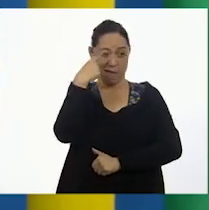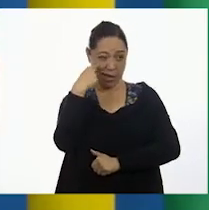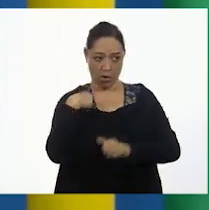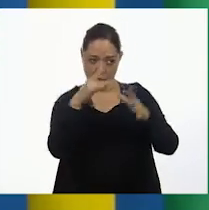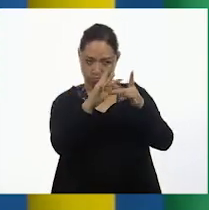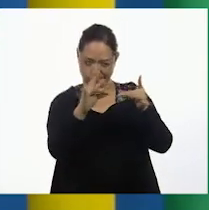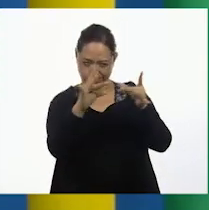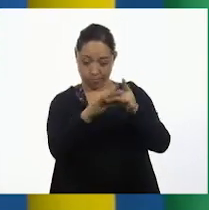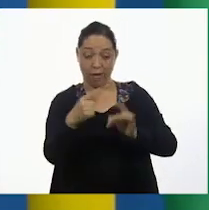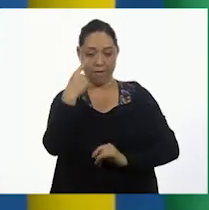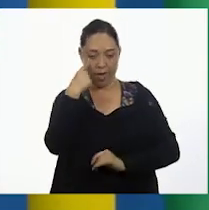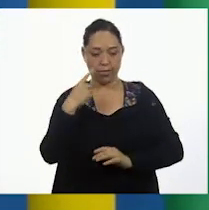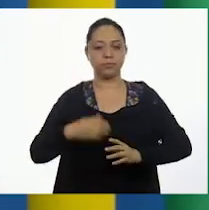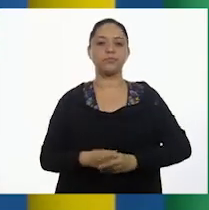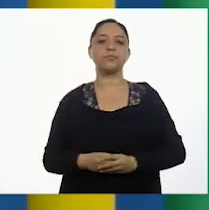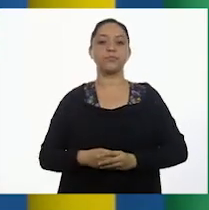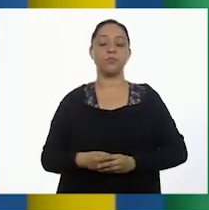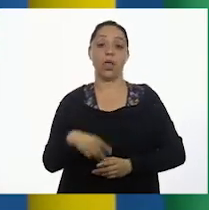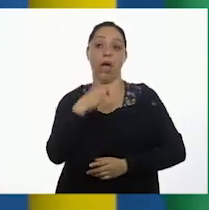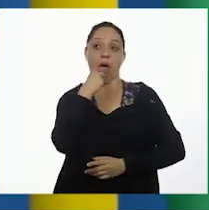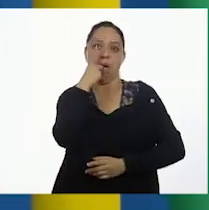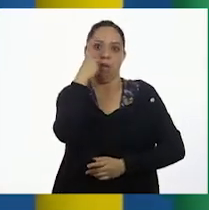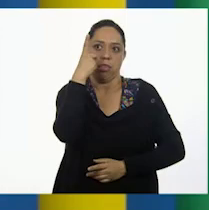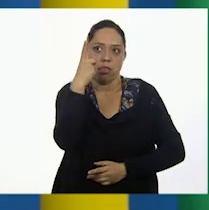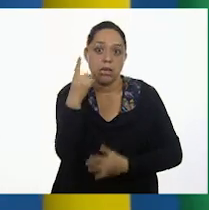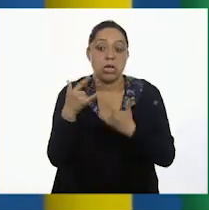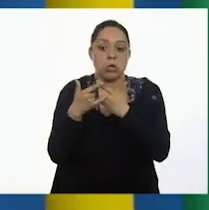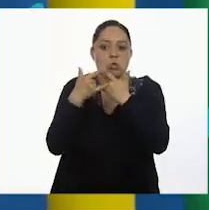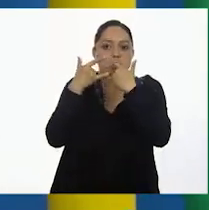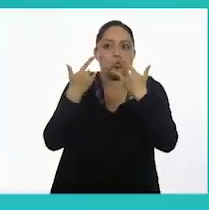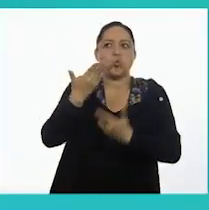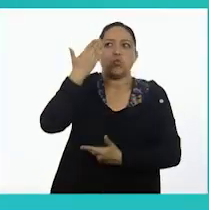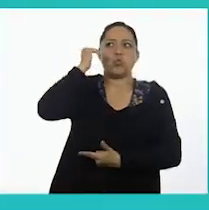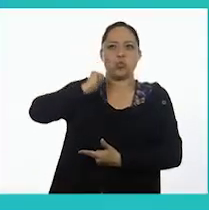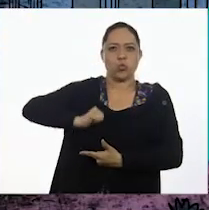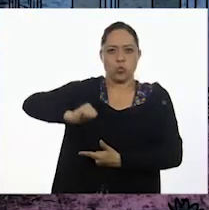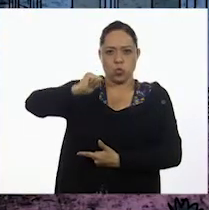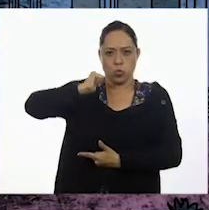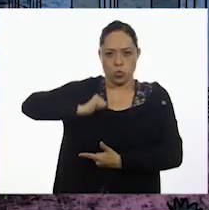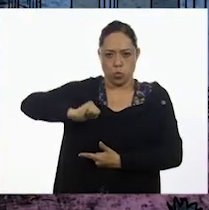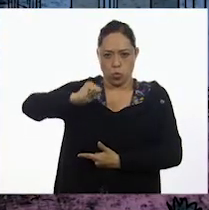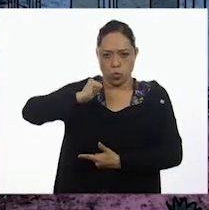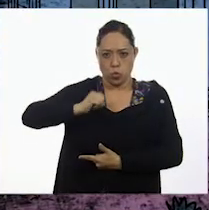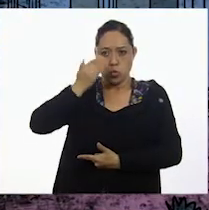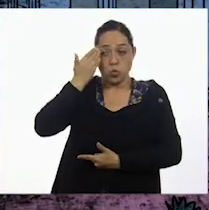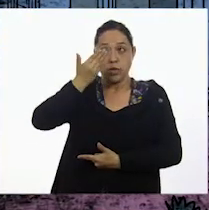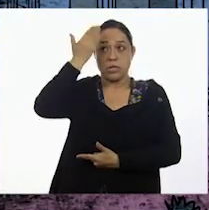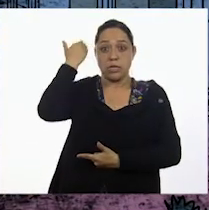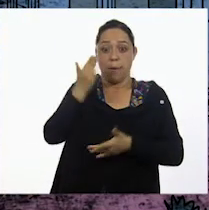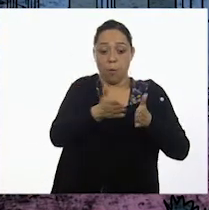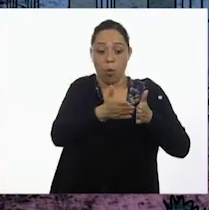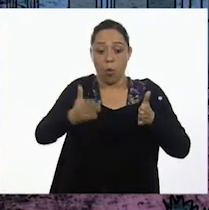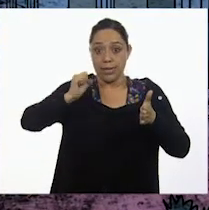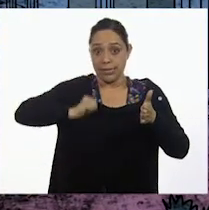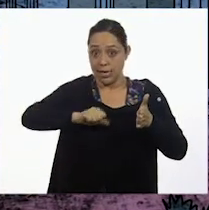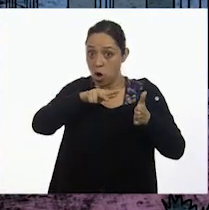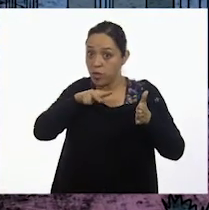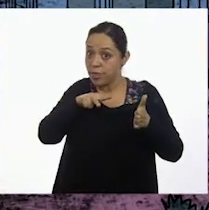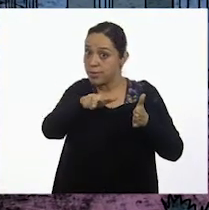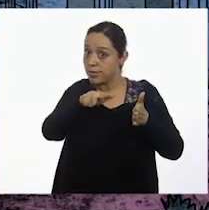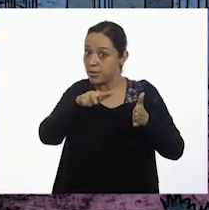se las voy a platicar, profe. Venga. Cuenta la leyenda que por ahí del siglo XVIII